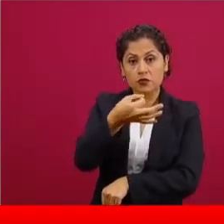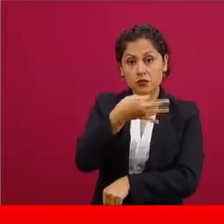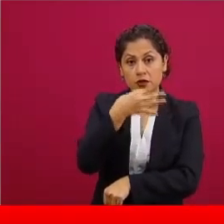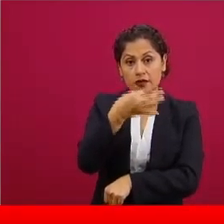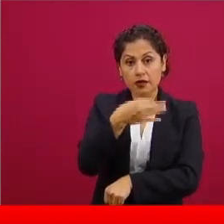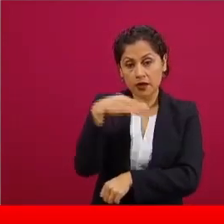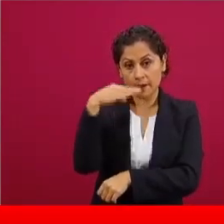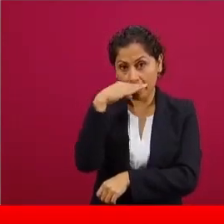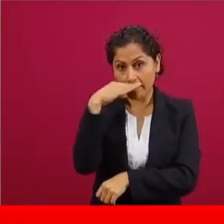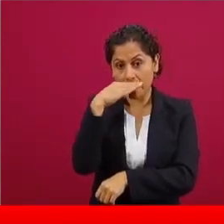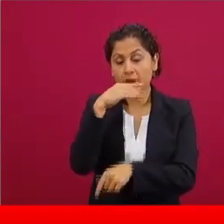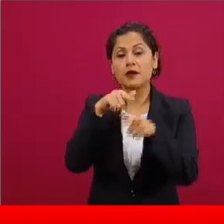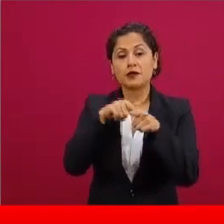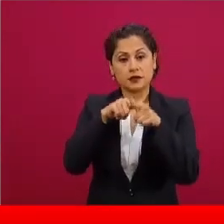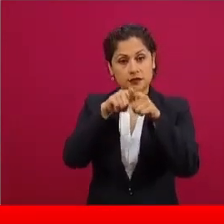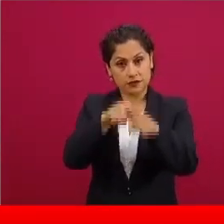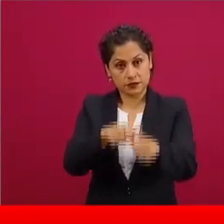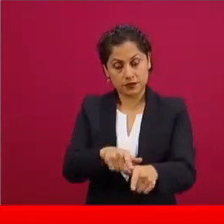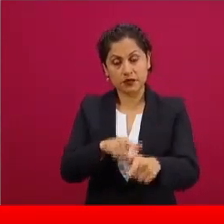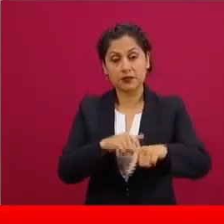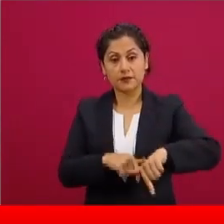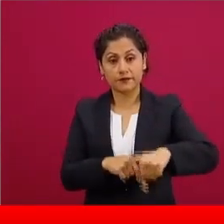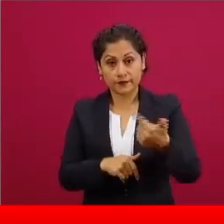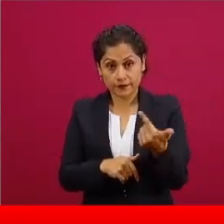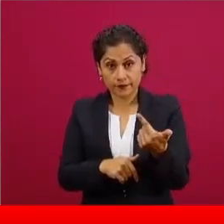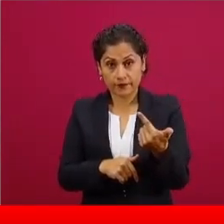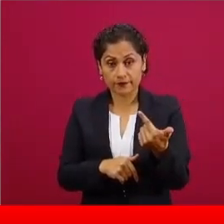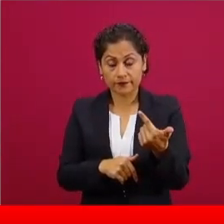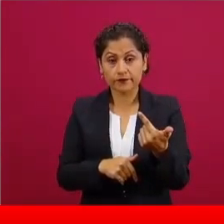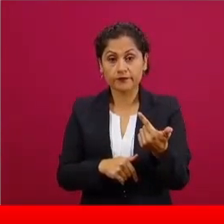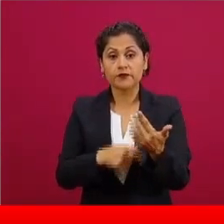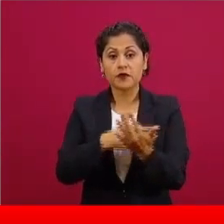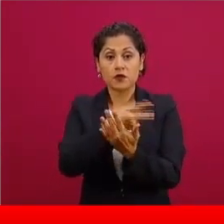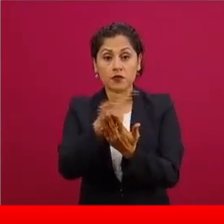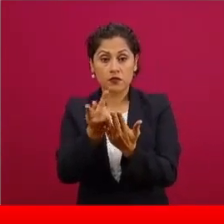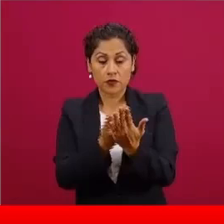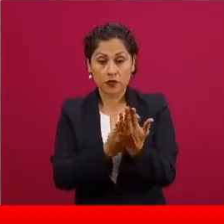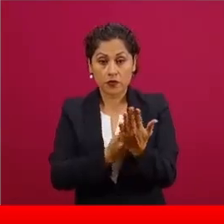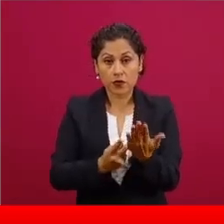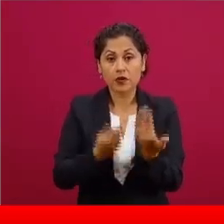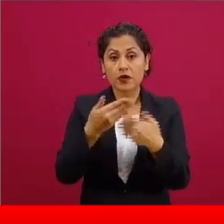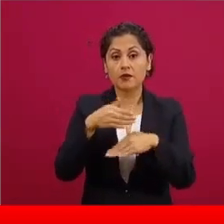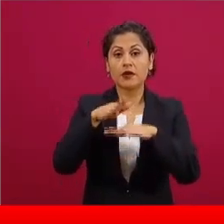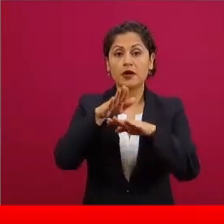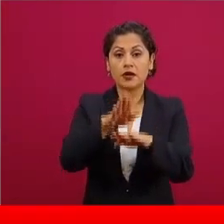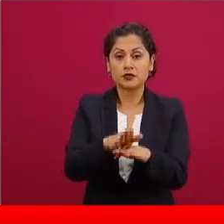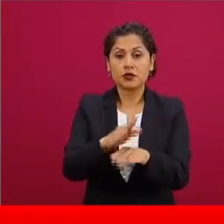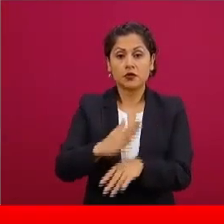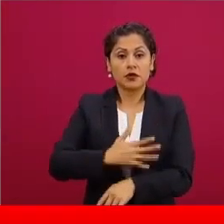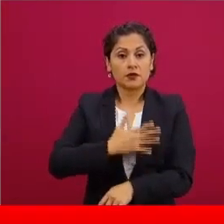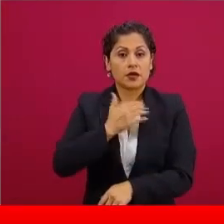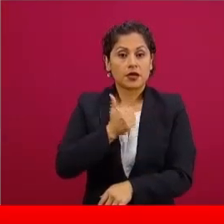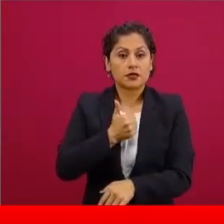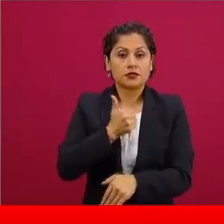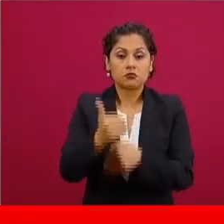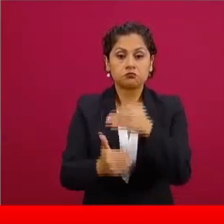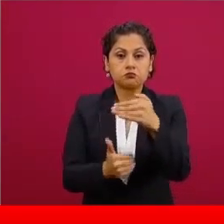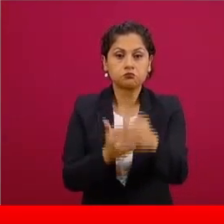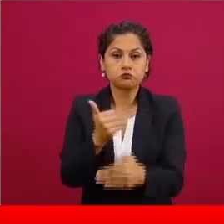12 producción para el bienestar 13